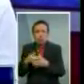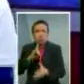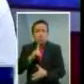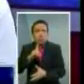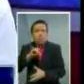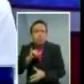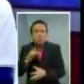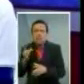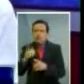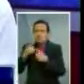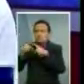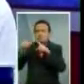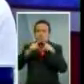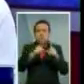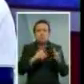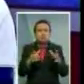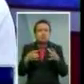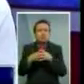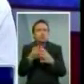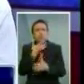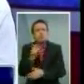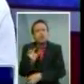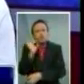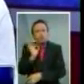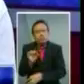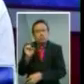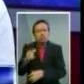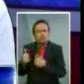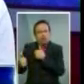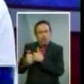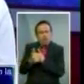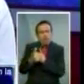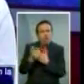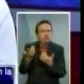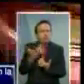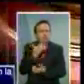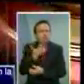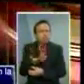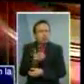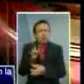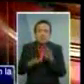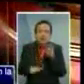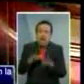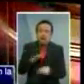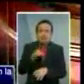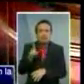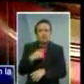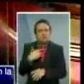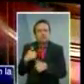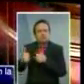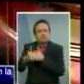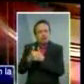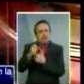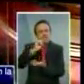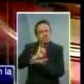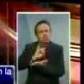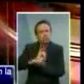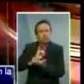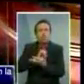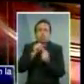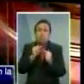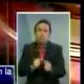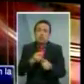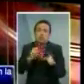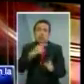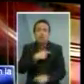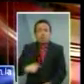natural que nos reunamos con muchas bancadas, con mucha gente. ¿Por qué con ellos? ¿Por cercanía generacional? Porque tal vez, si quisieran hacer una cercanía más institucional, podría haber sido con